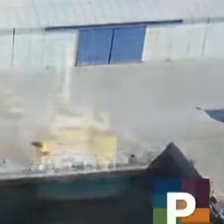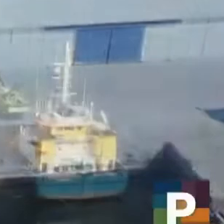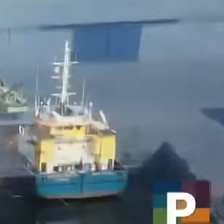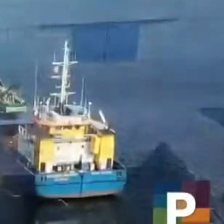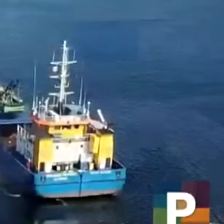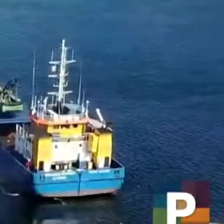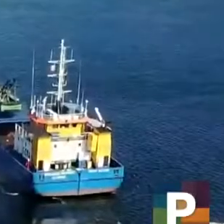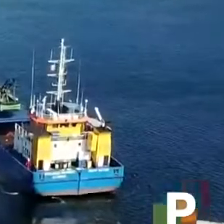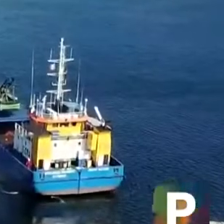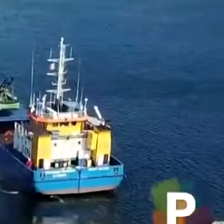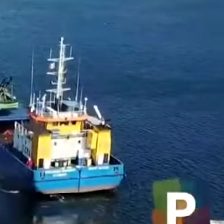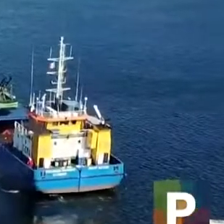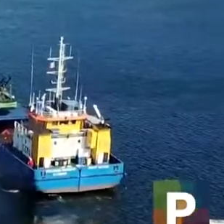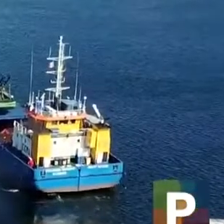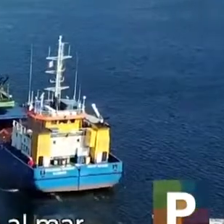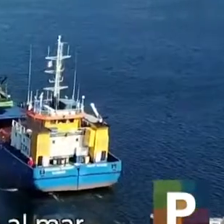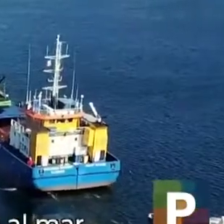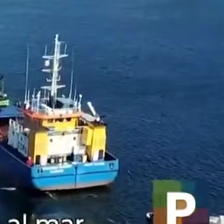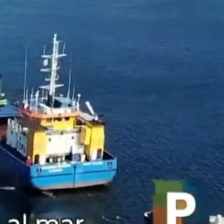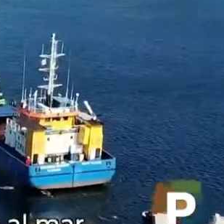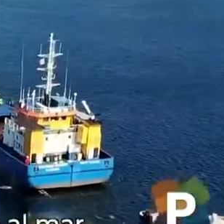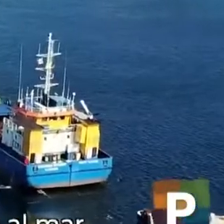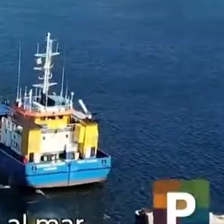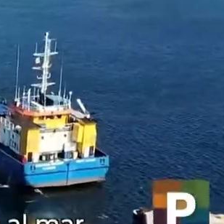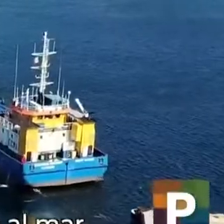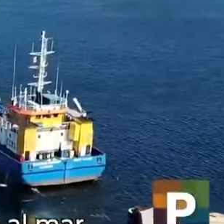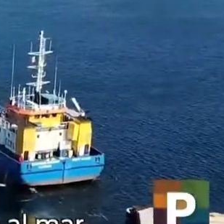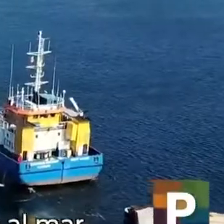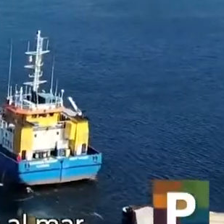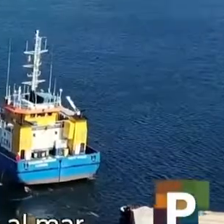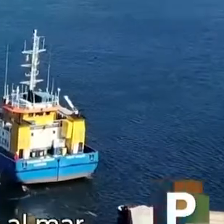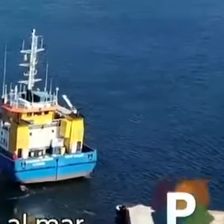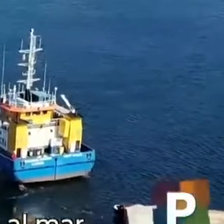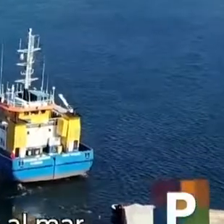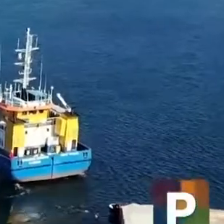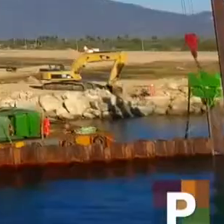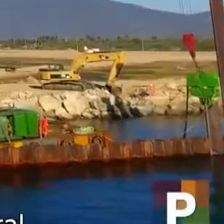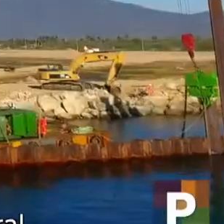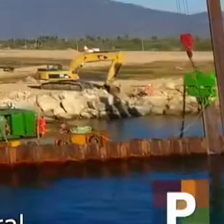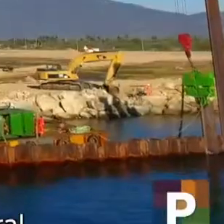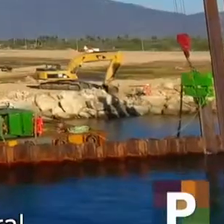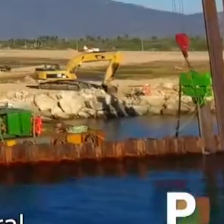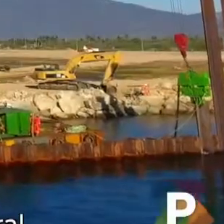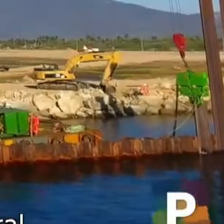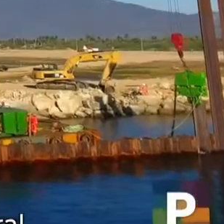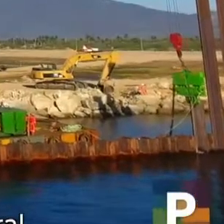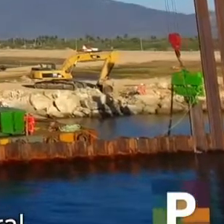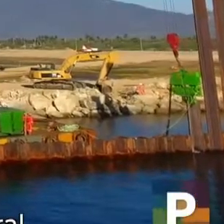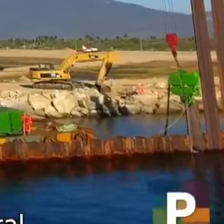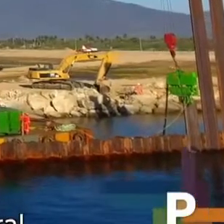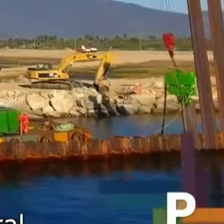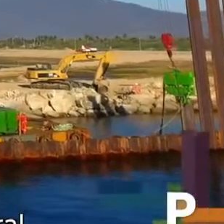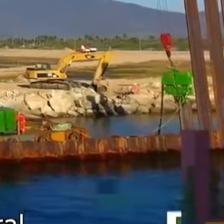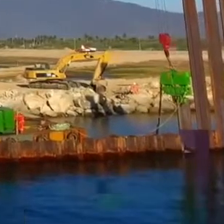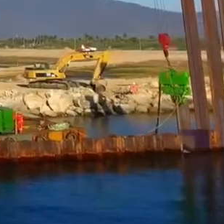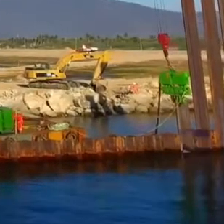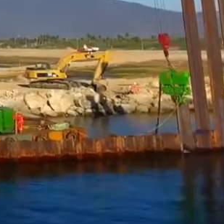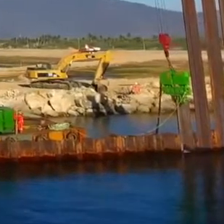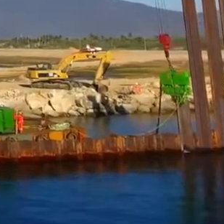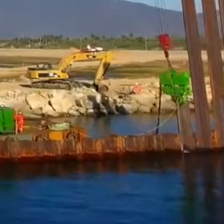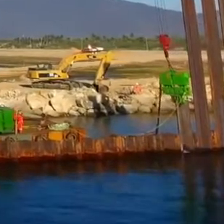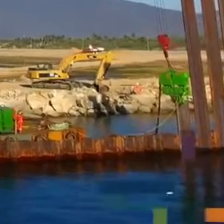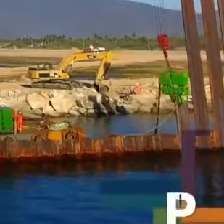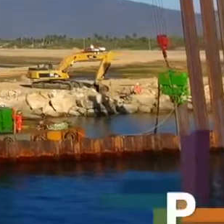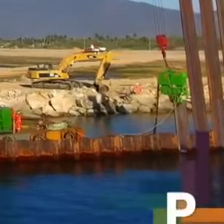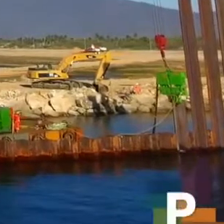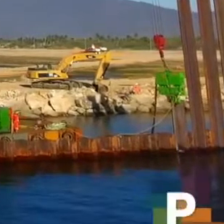Dominicana, llegó al puerto la barcaza que participará en el vertimiento de roca al mar una vez concluido el muelle temporal, que